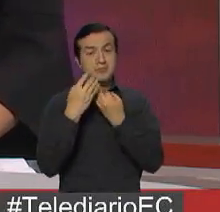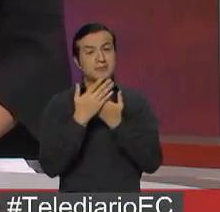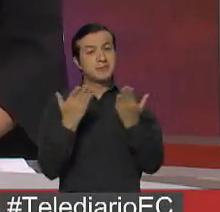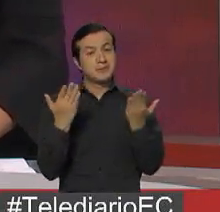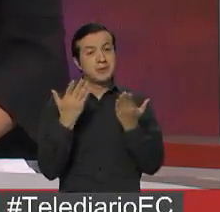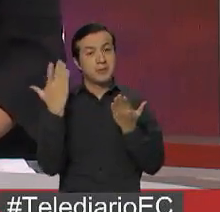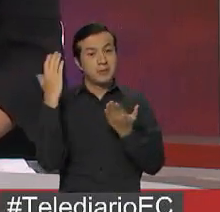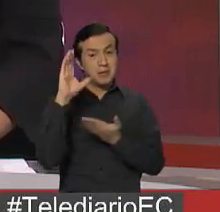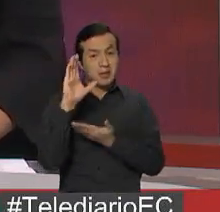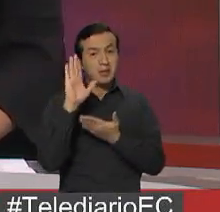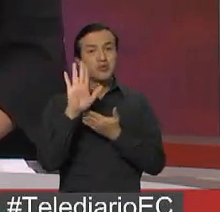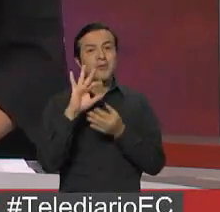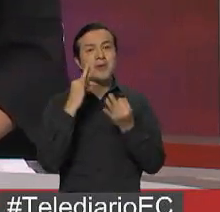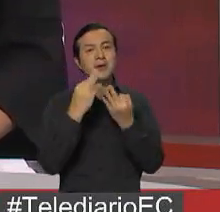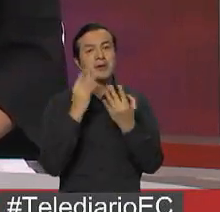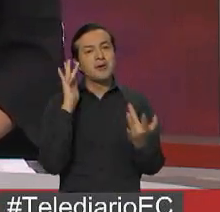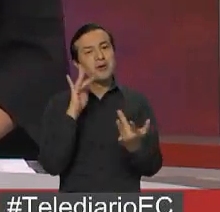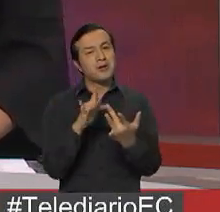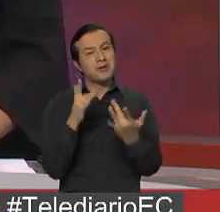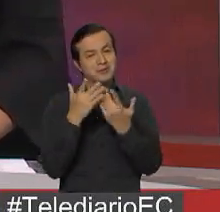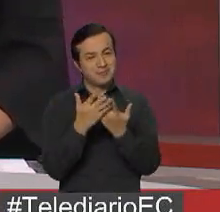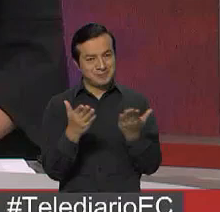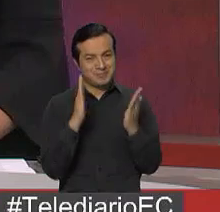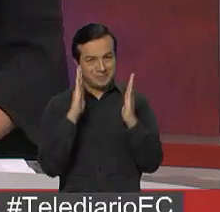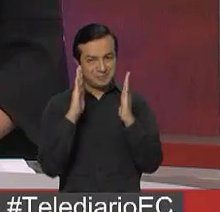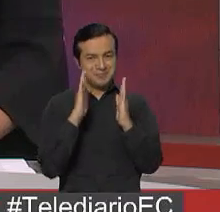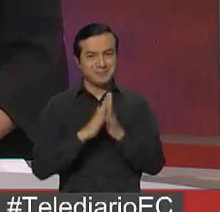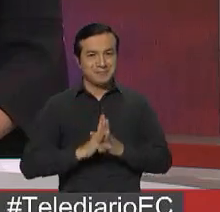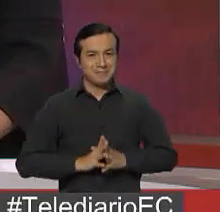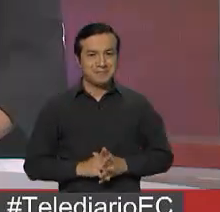el enlace con sus familiares y amigos veamos